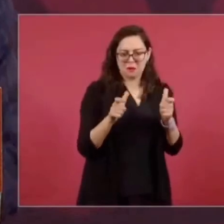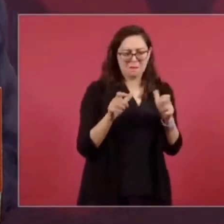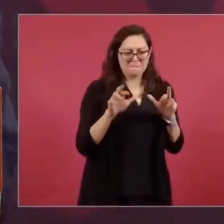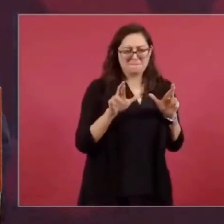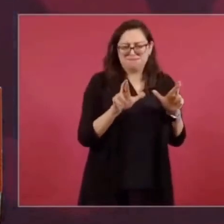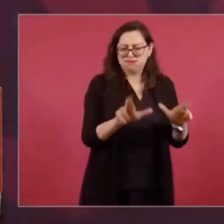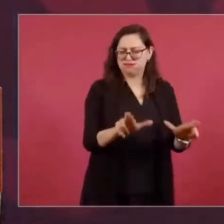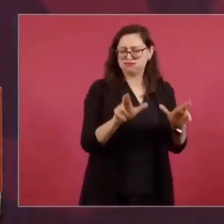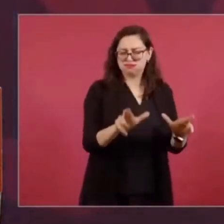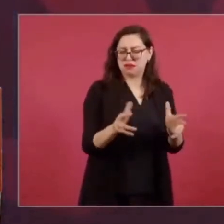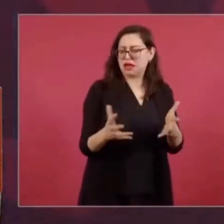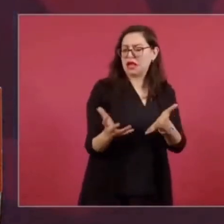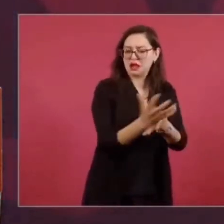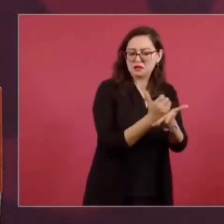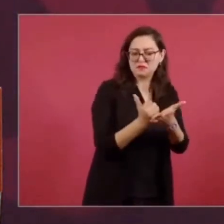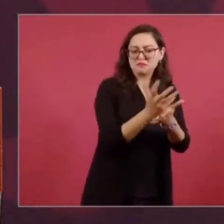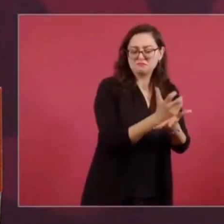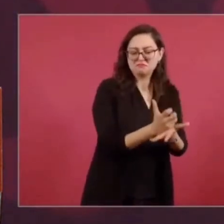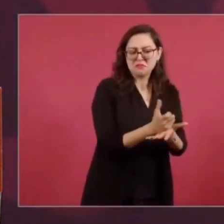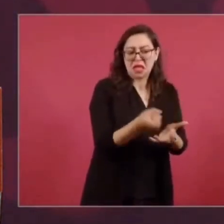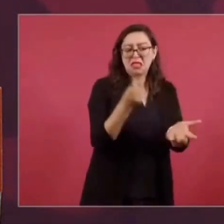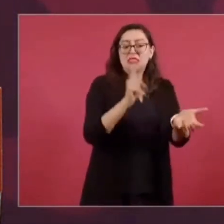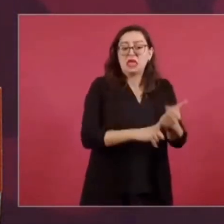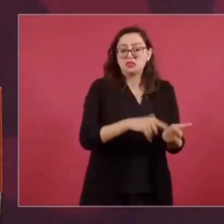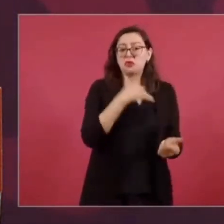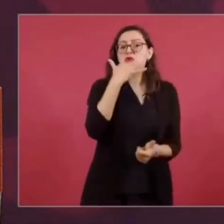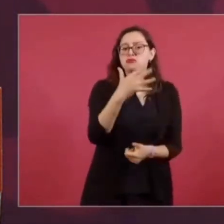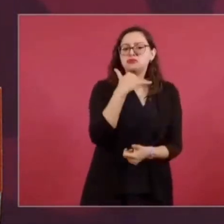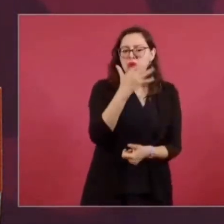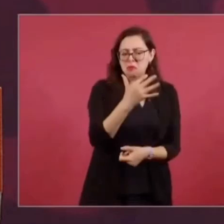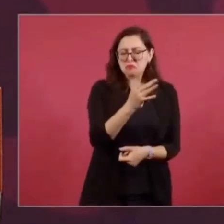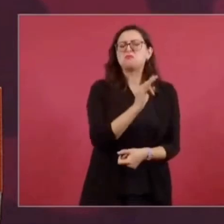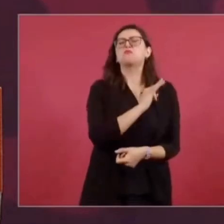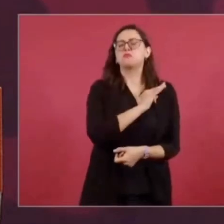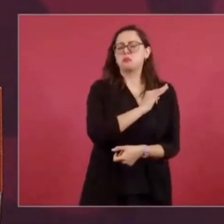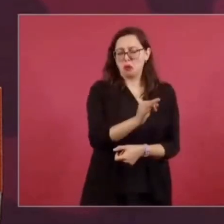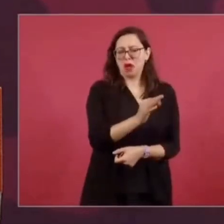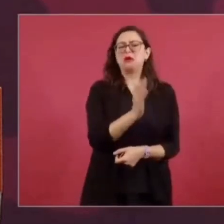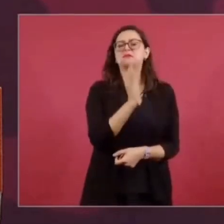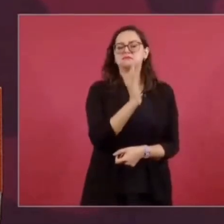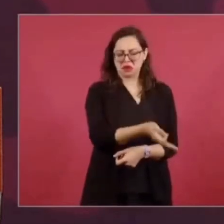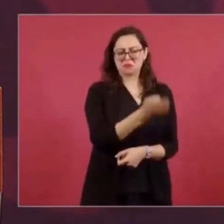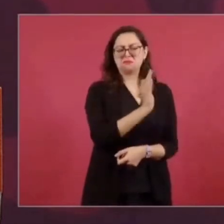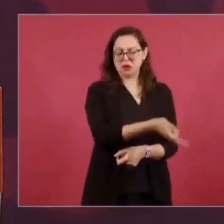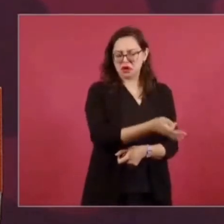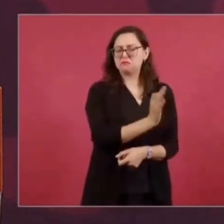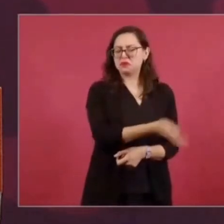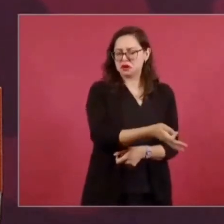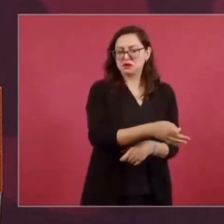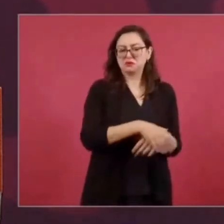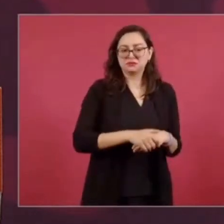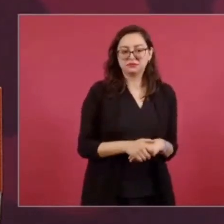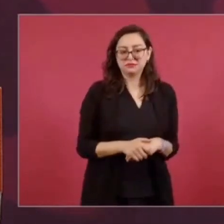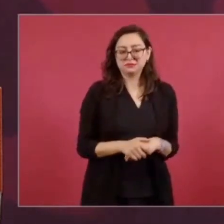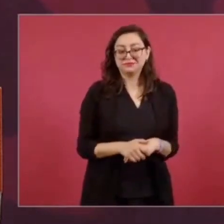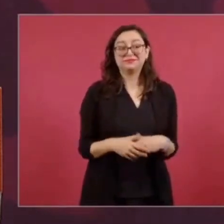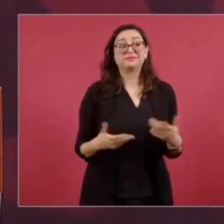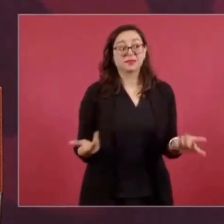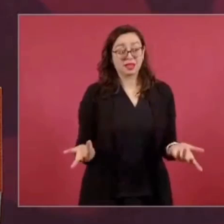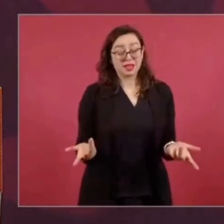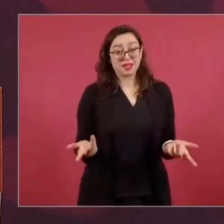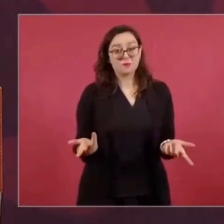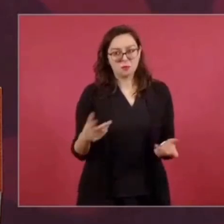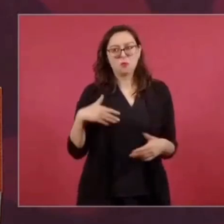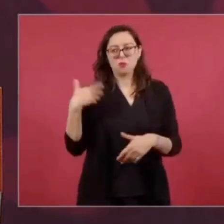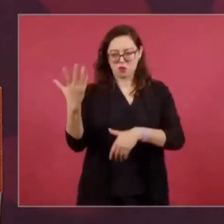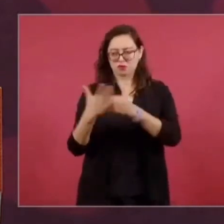incluidas las prácticas de corrupción. Un día vamos a hablar aquí de las prácticas de